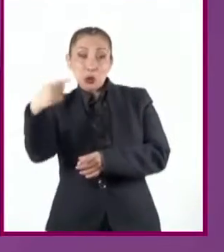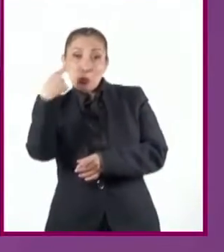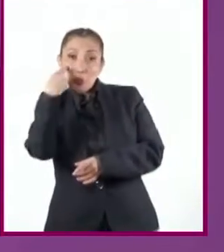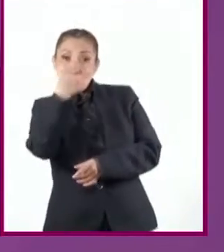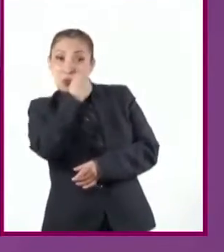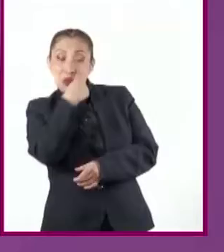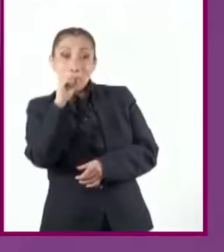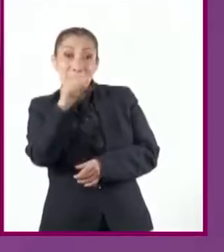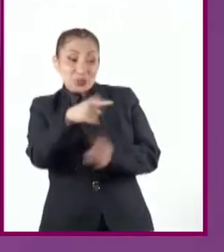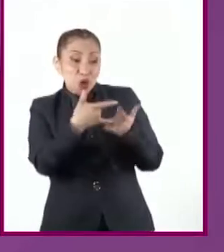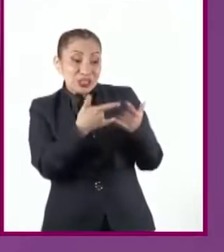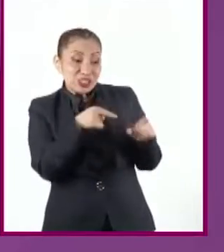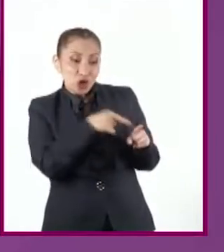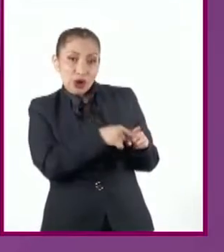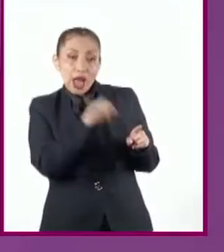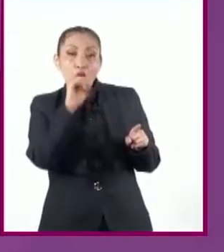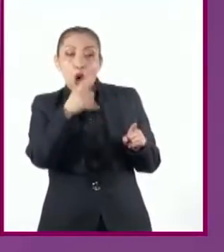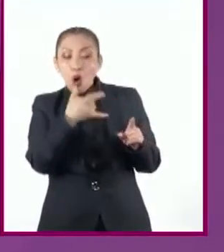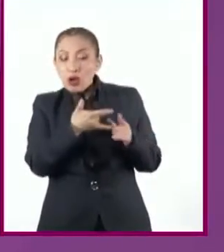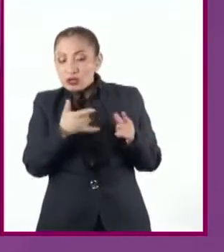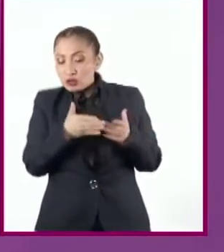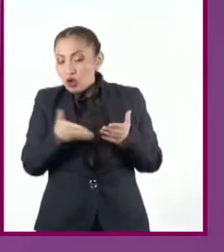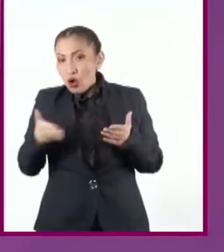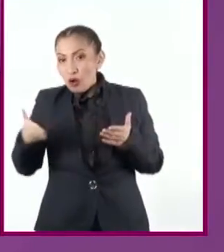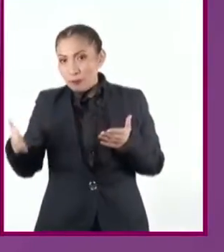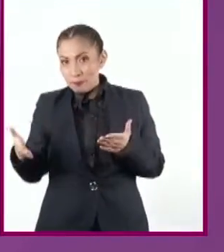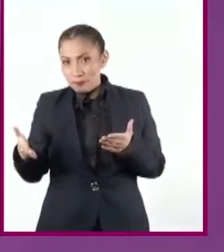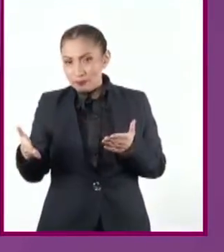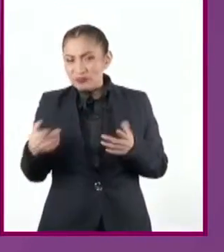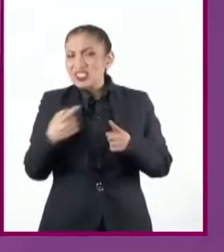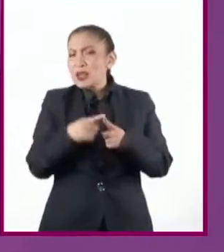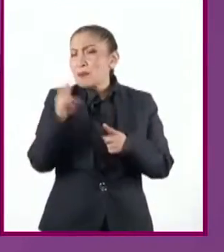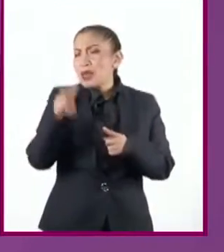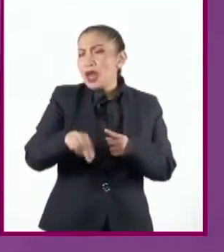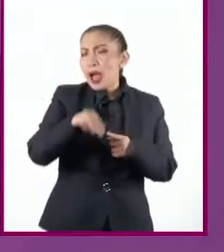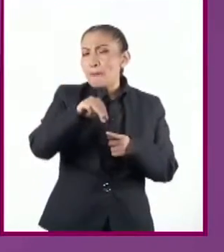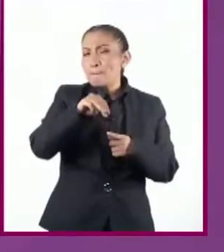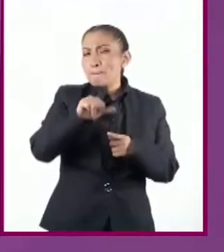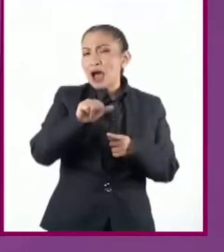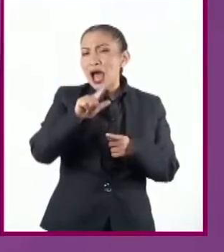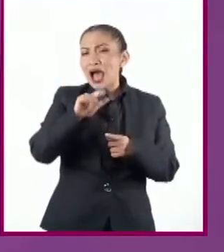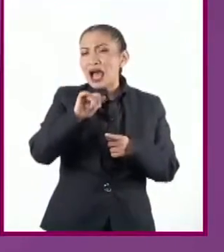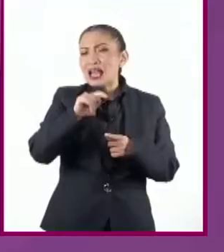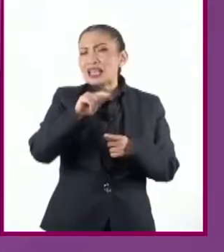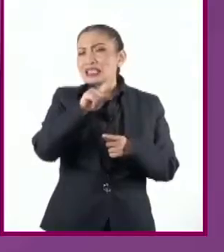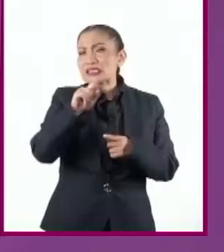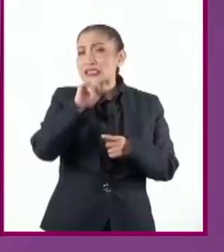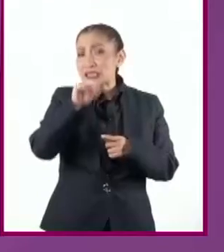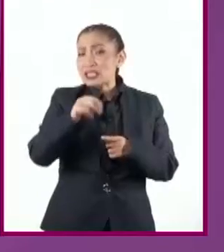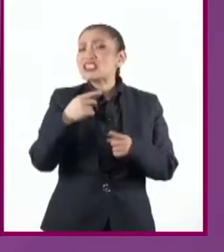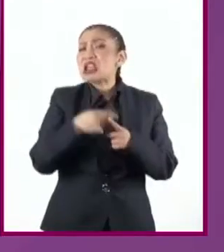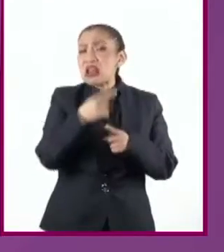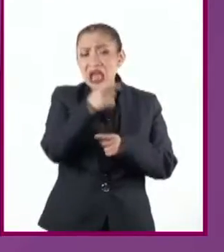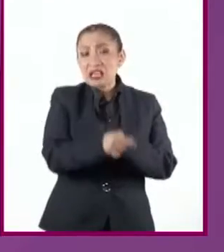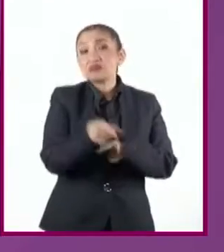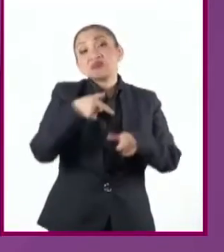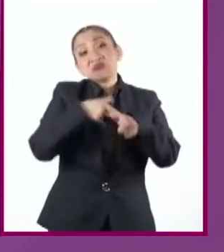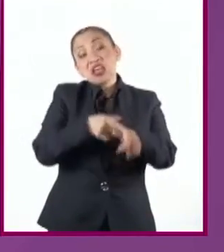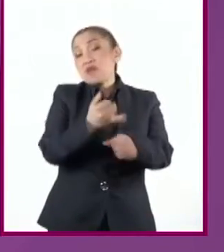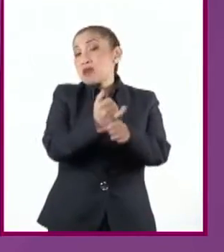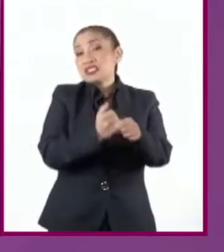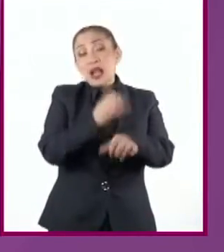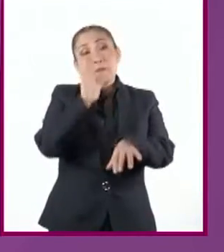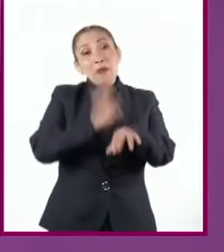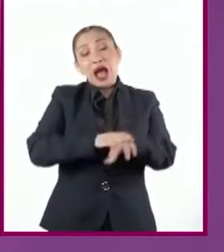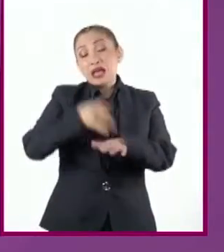interpretaciones de un mismo hecho o proceso histórico. ¿Quién fue en realidad la Malintzin? Se sugiere seguir investigando en